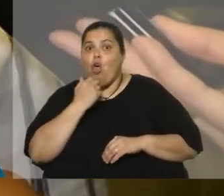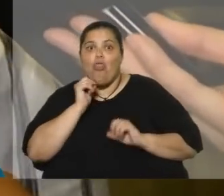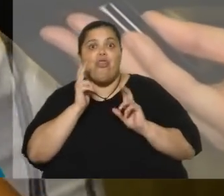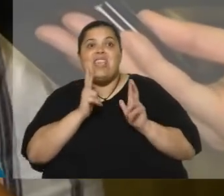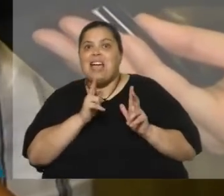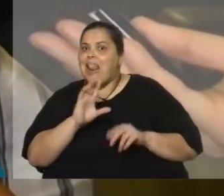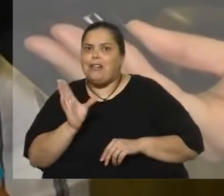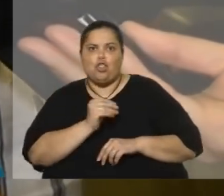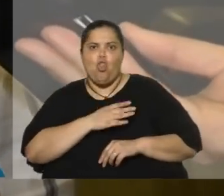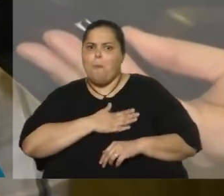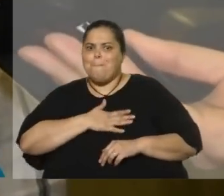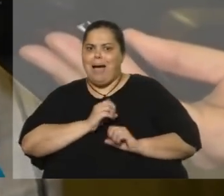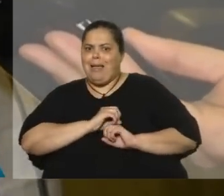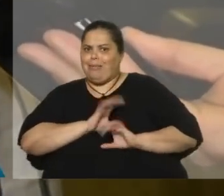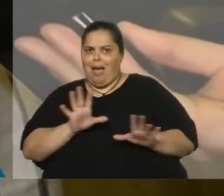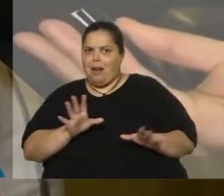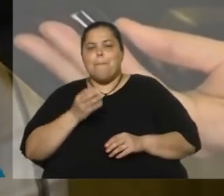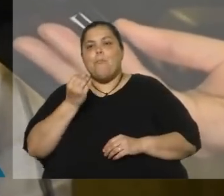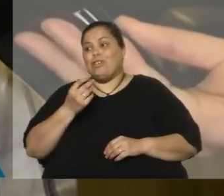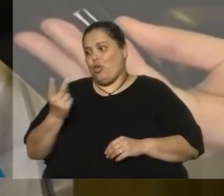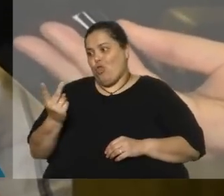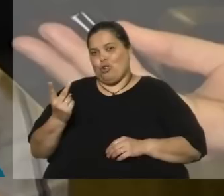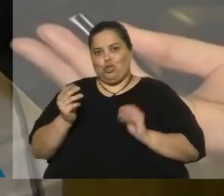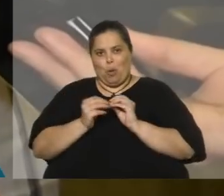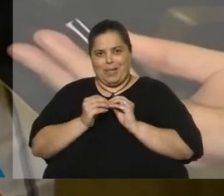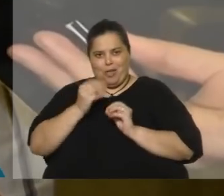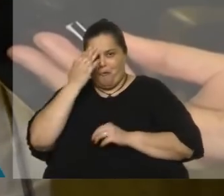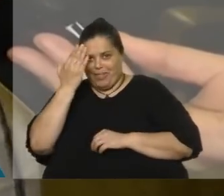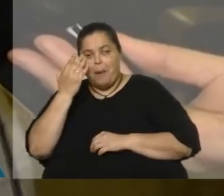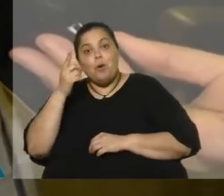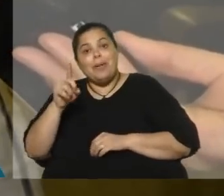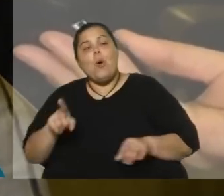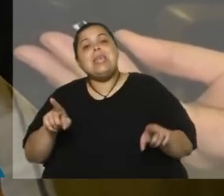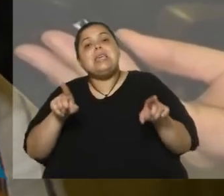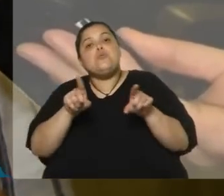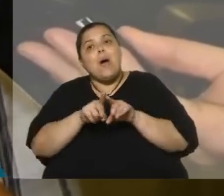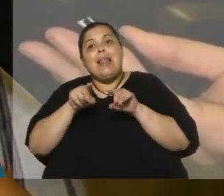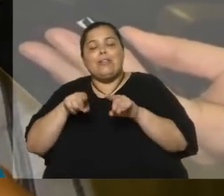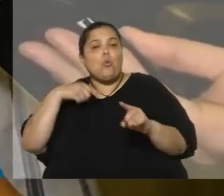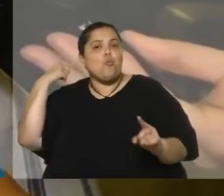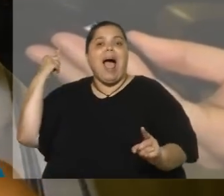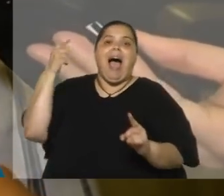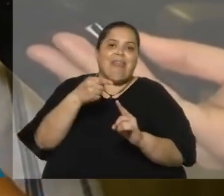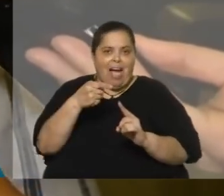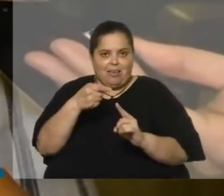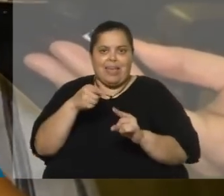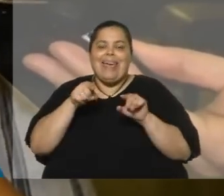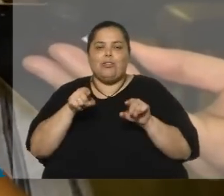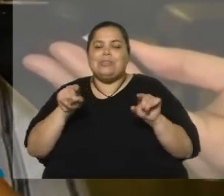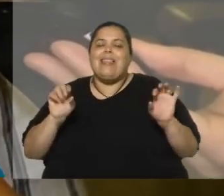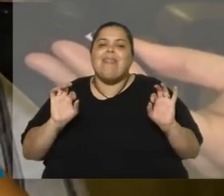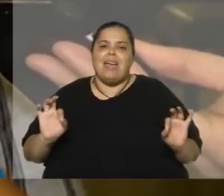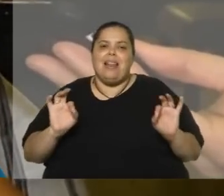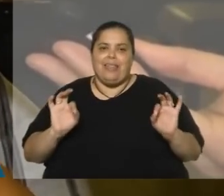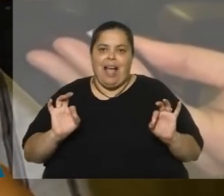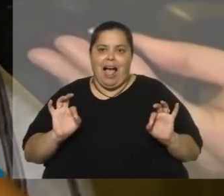cuerpo, porque más allá de que están involucrados dos compañeros nuestros, nosotros pensamos que este es un ataque y un hecho muy delicado con un